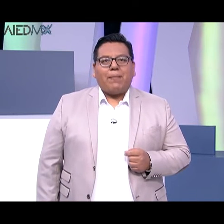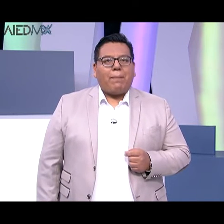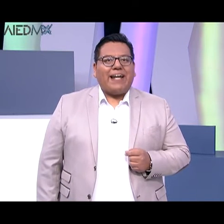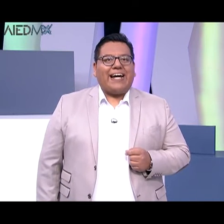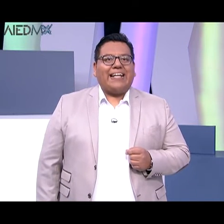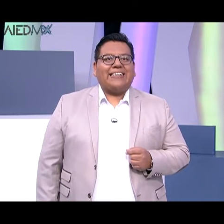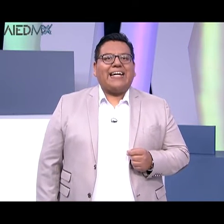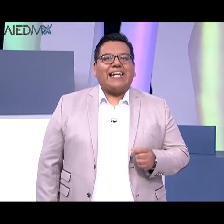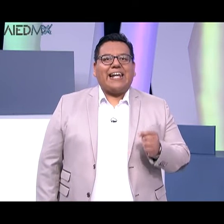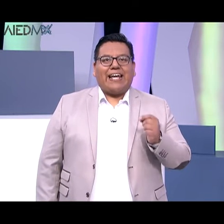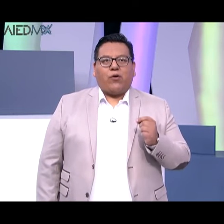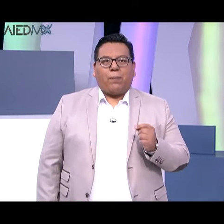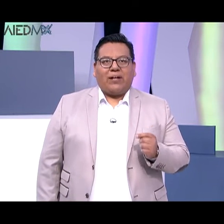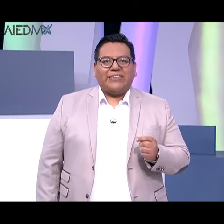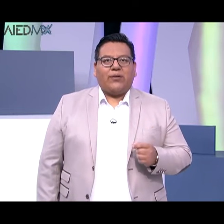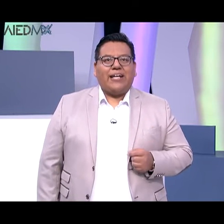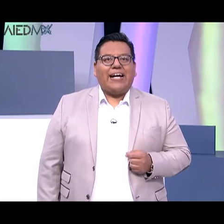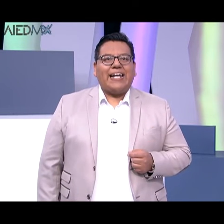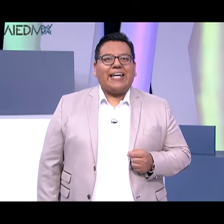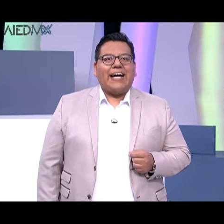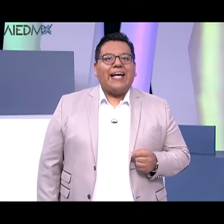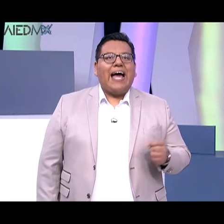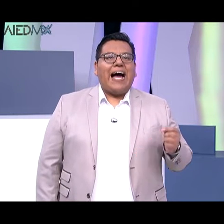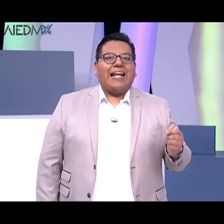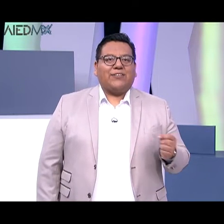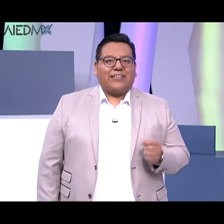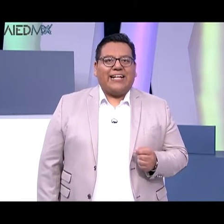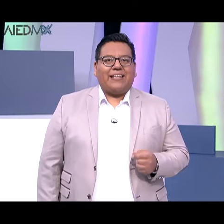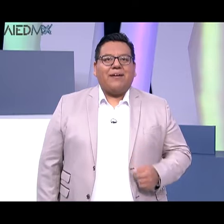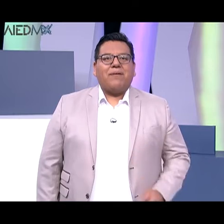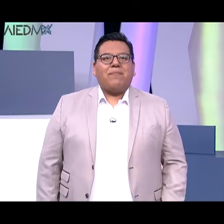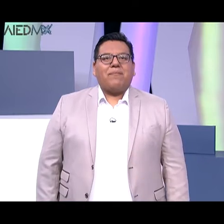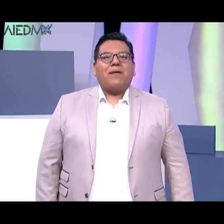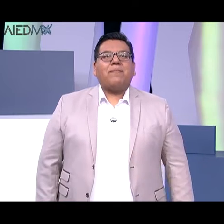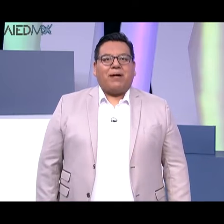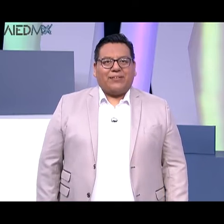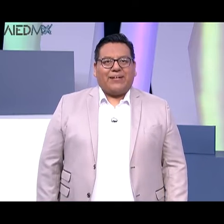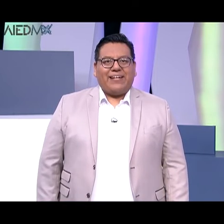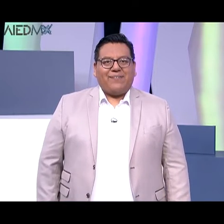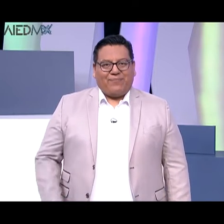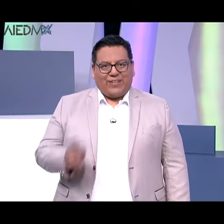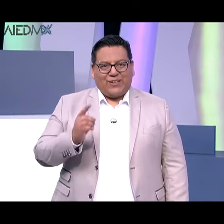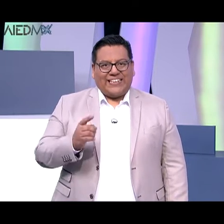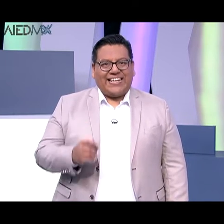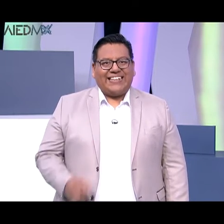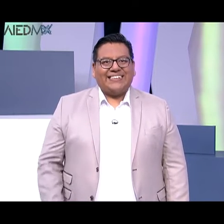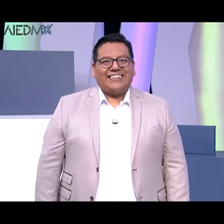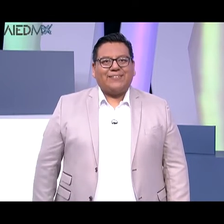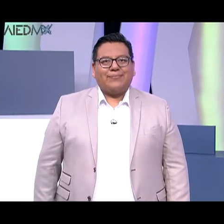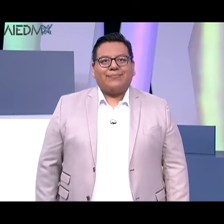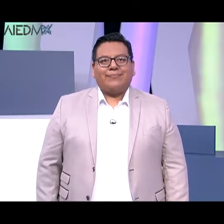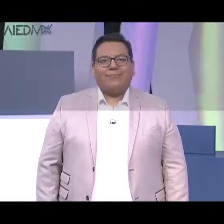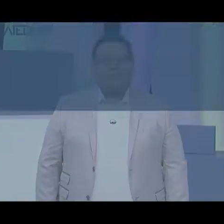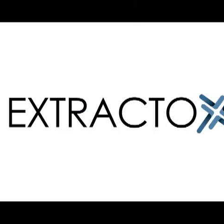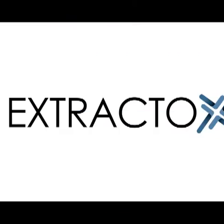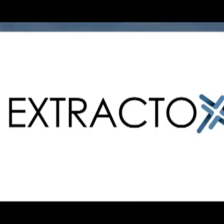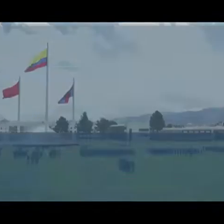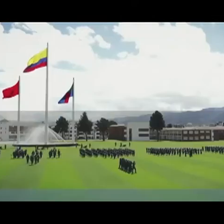ambicioso programa para garantizar la reincorporación de la guerrilla a la sociedad. Vamos a ver los detalles.